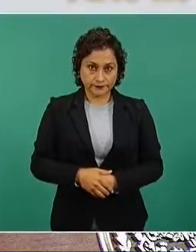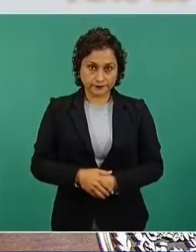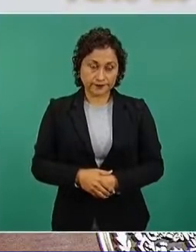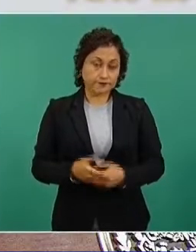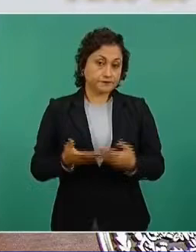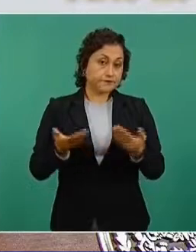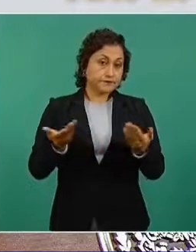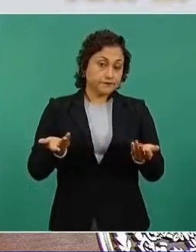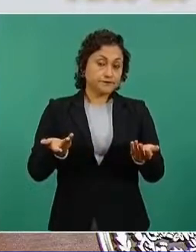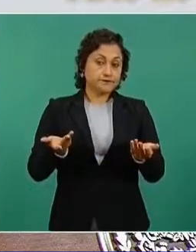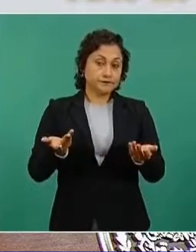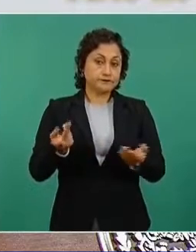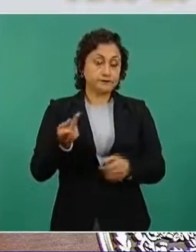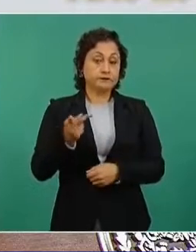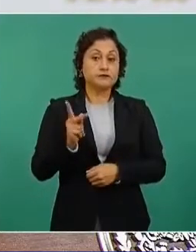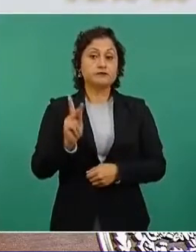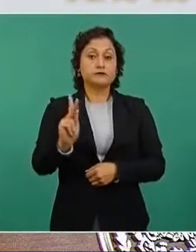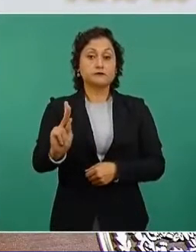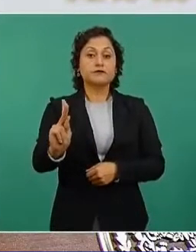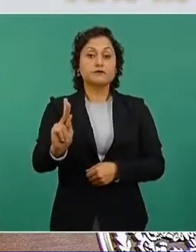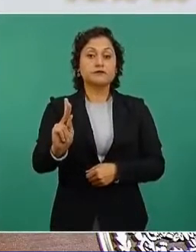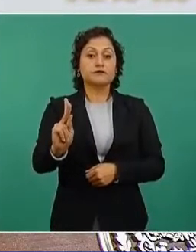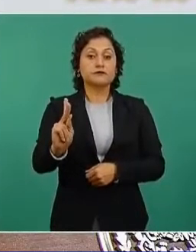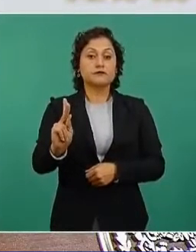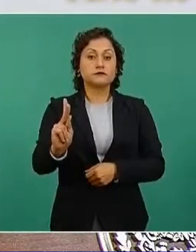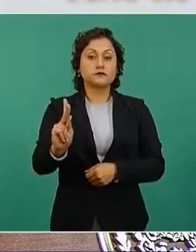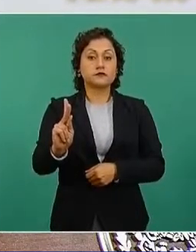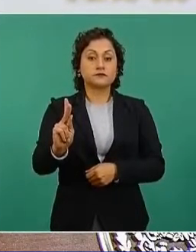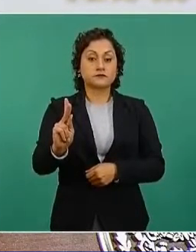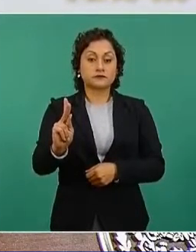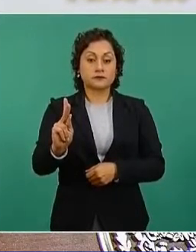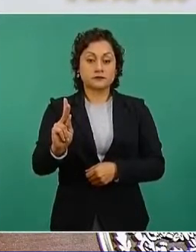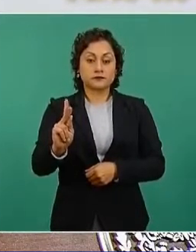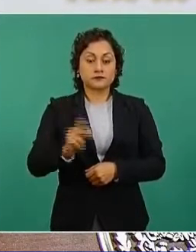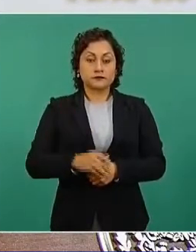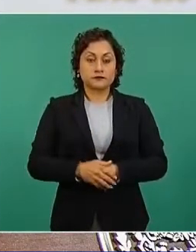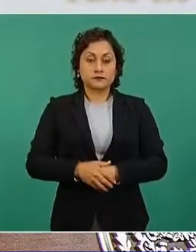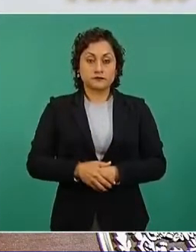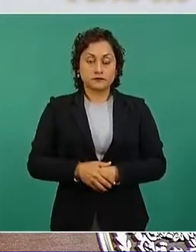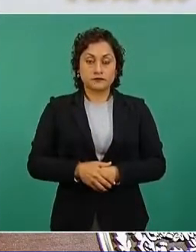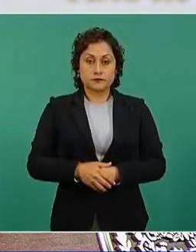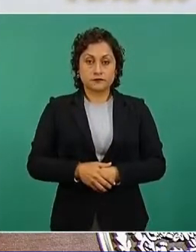pero hubo un voto diferenciado